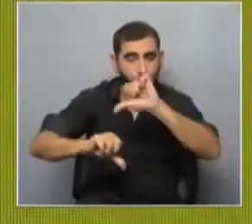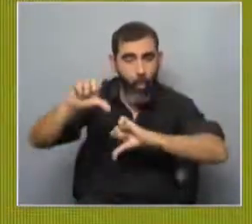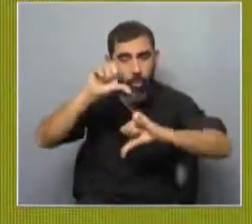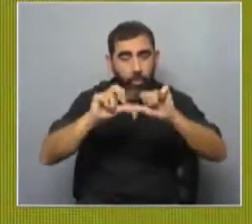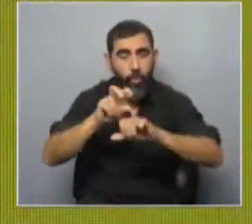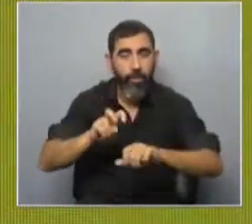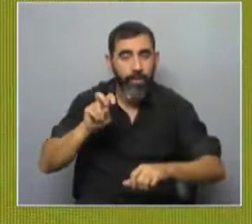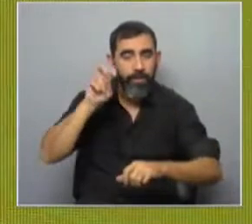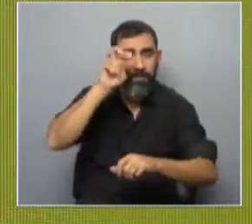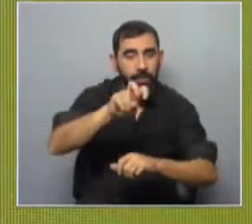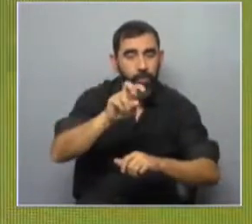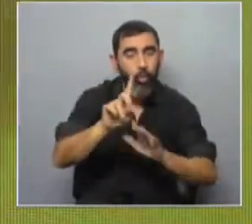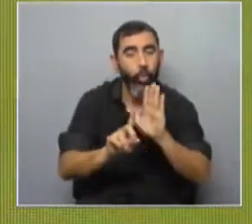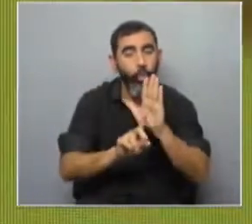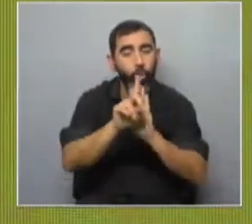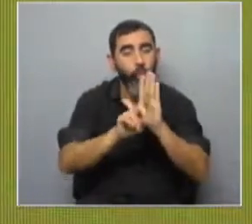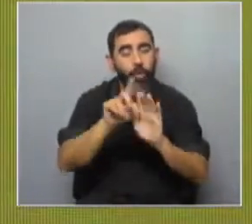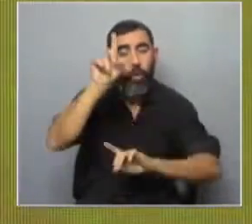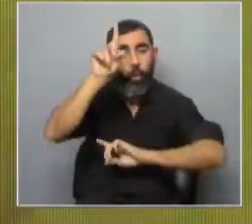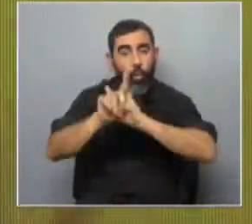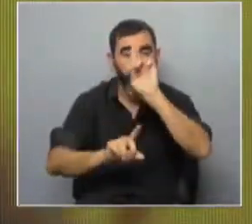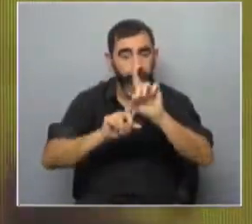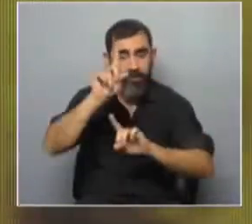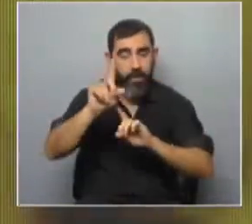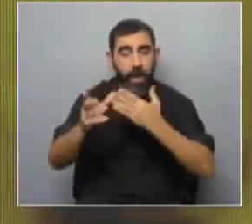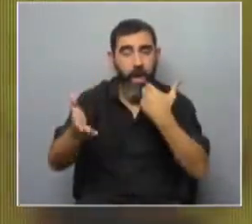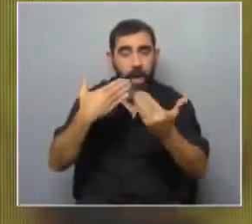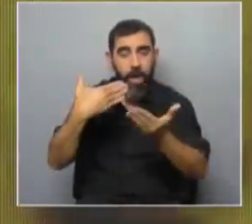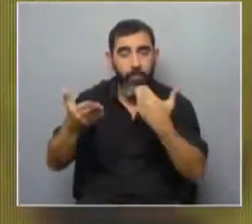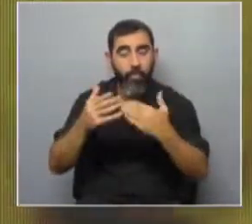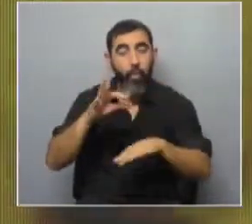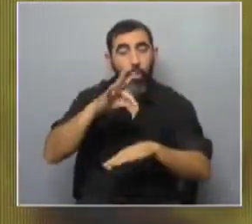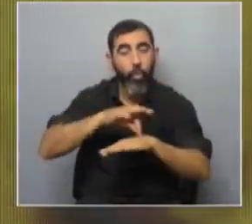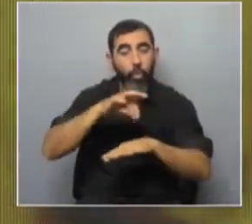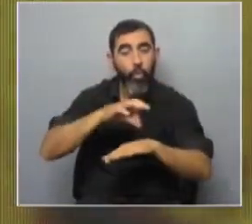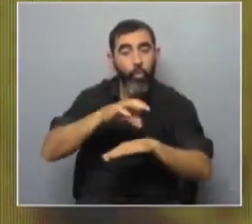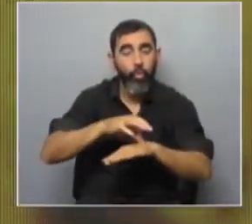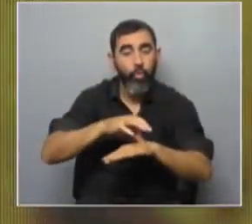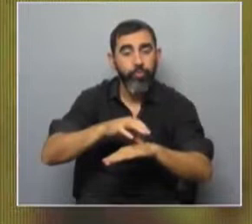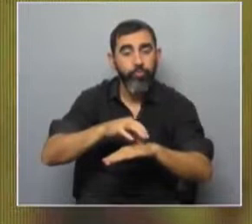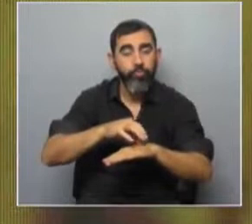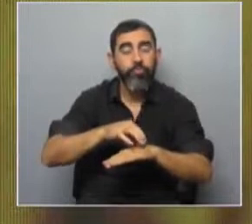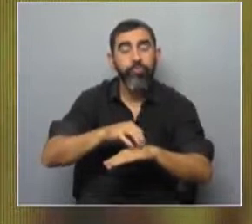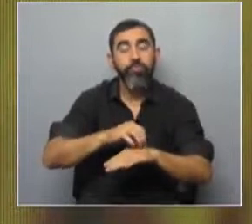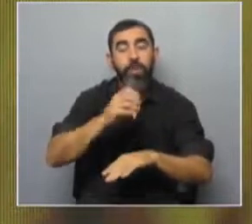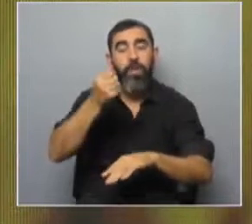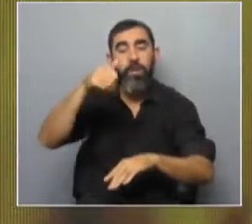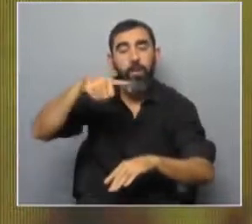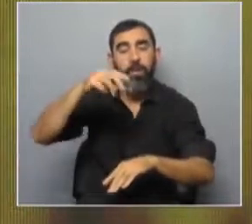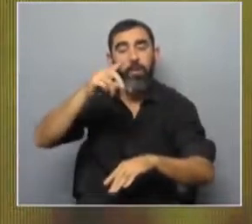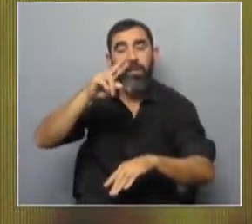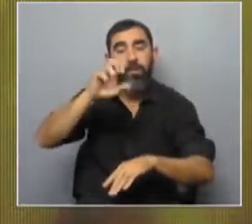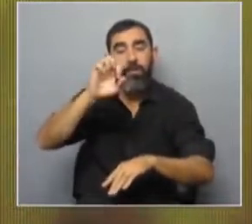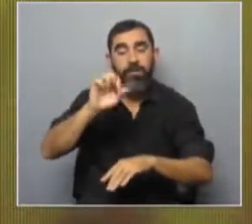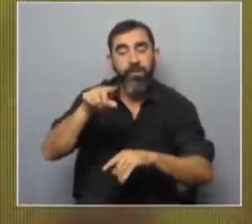el CENUR Litoral Norte de Laudelar. Estuvimos hablando con el doctor Andrés Lizazoaín, que él